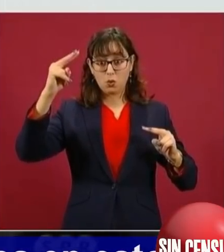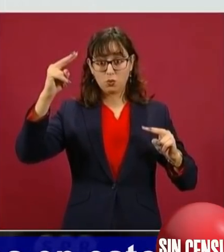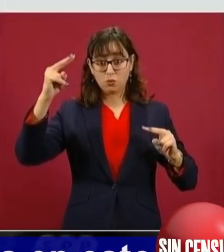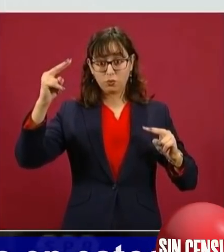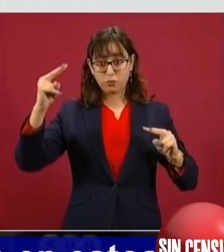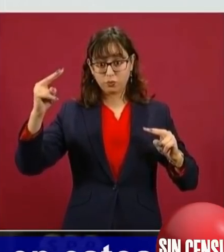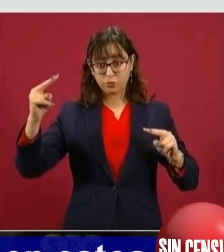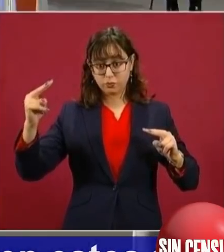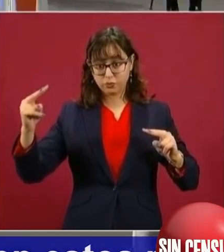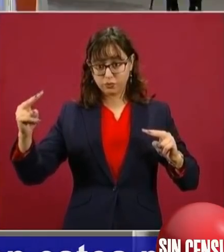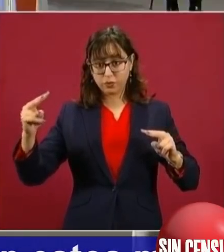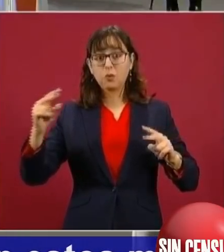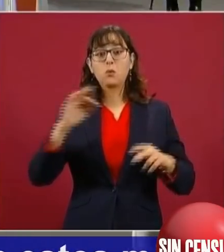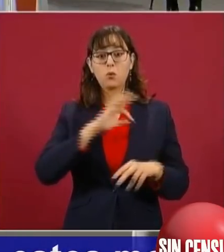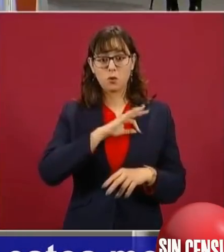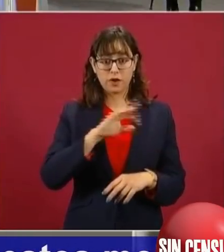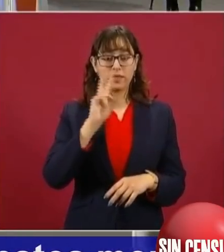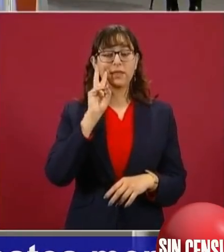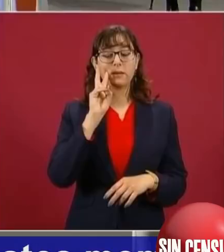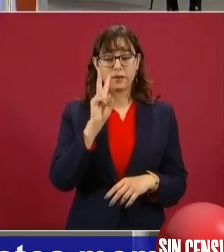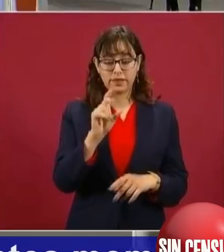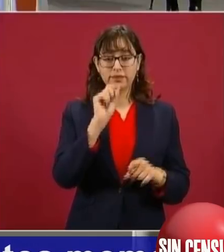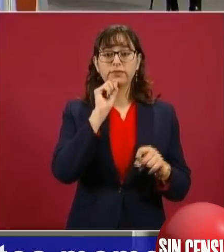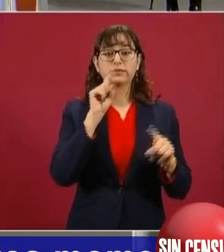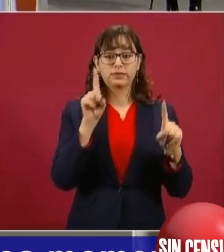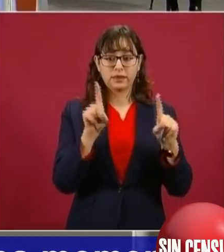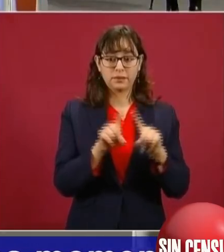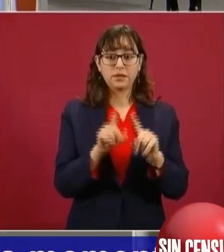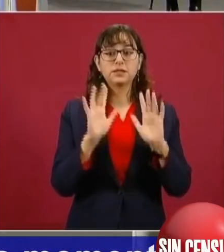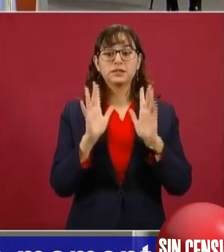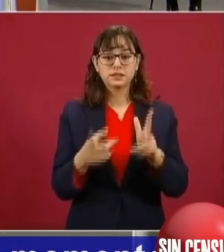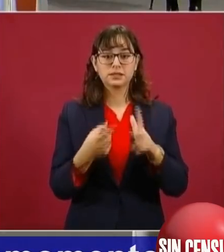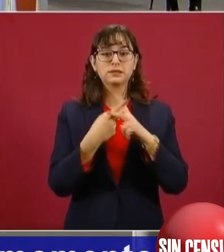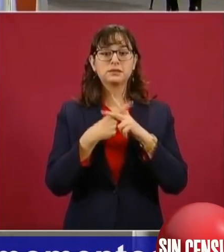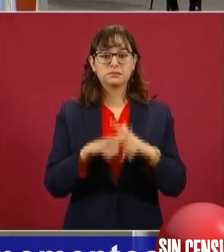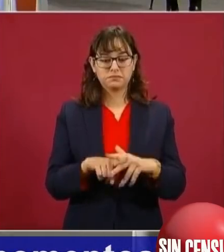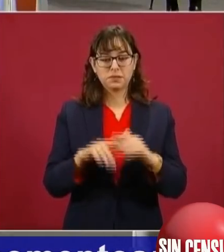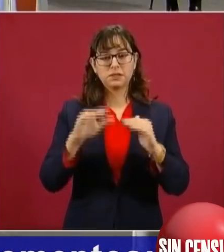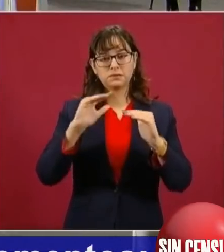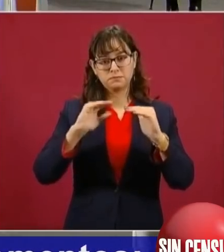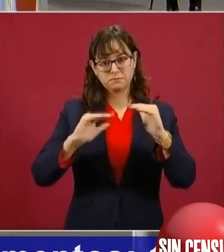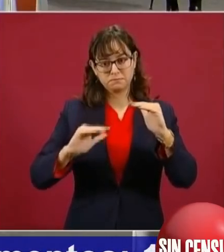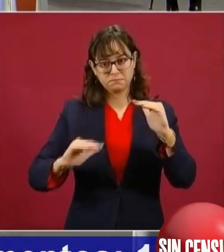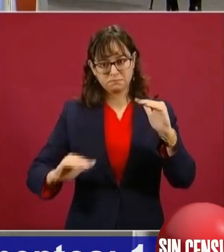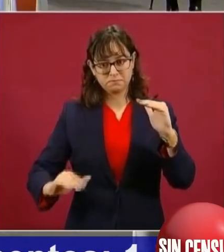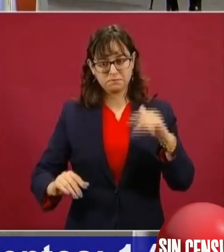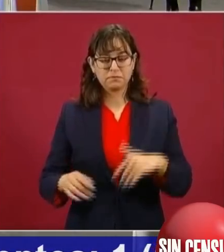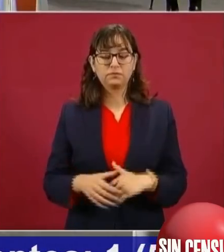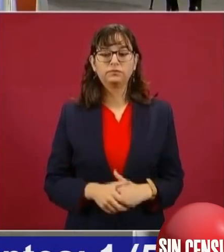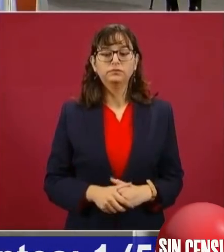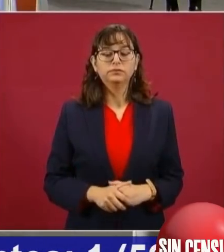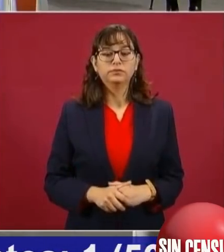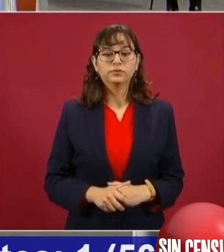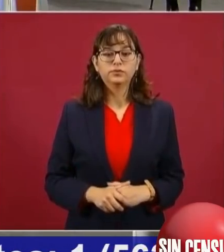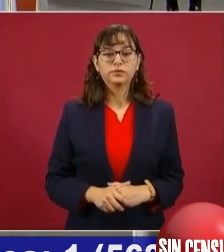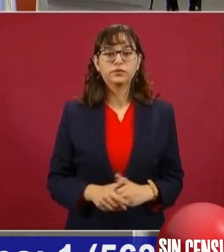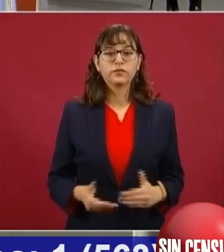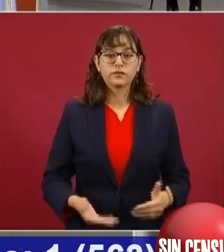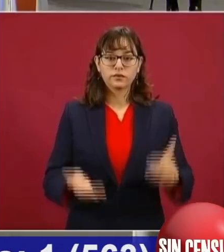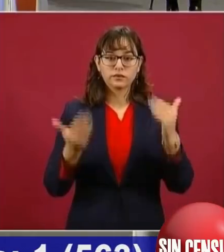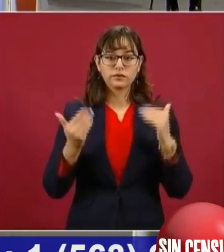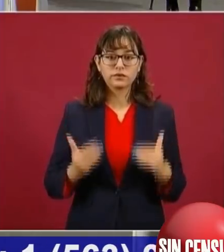verse también esta reducción sostenida en la cantidad de personas hospitalizadas en este momento. La